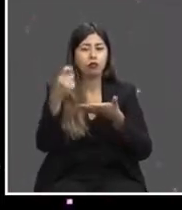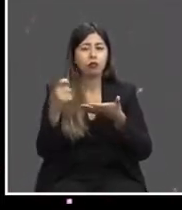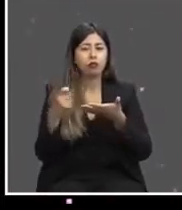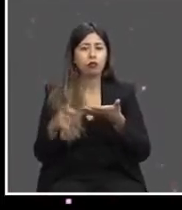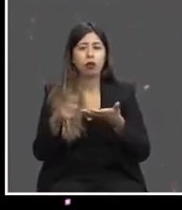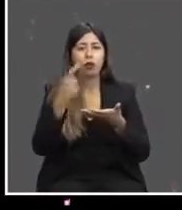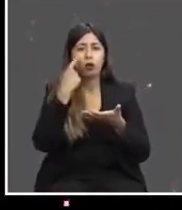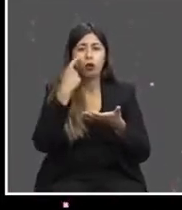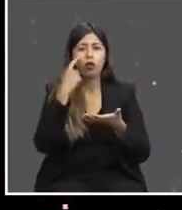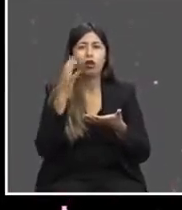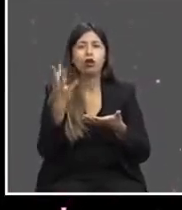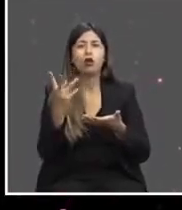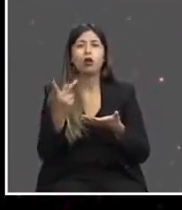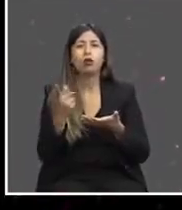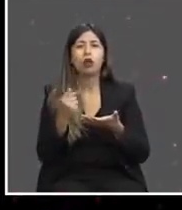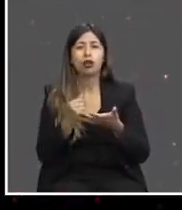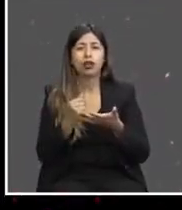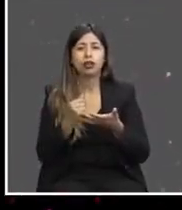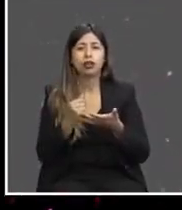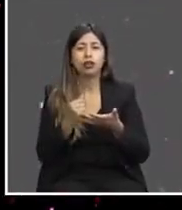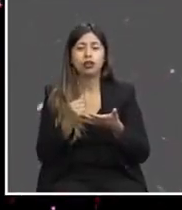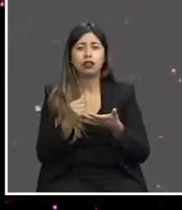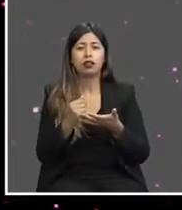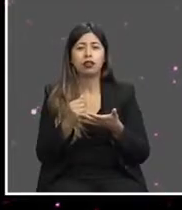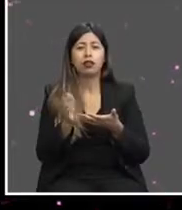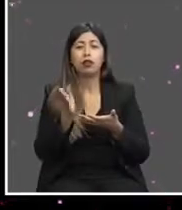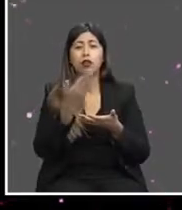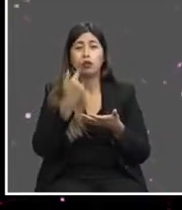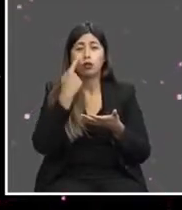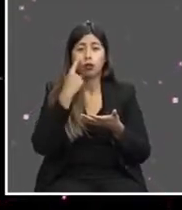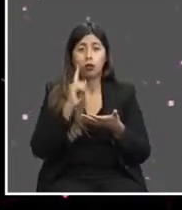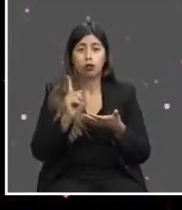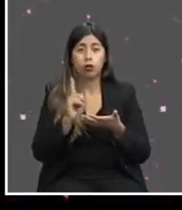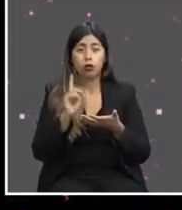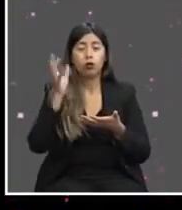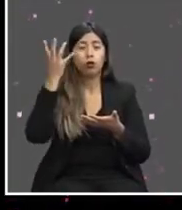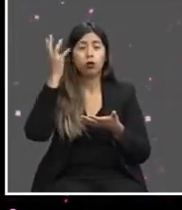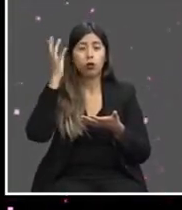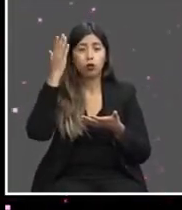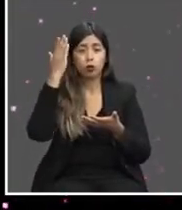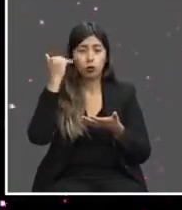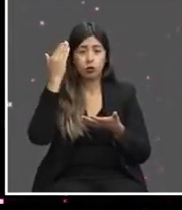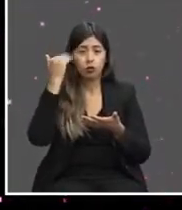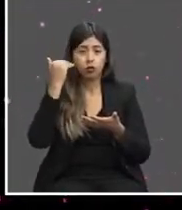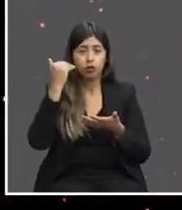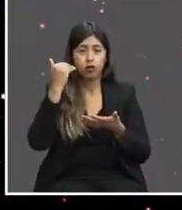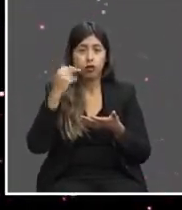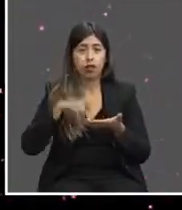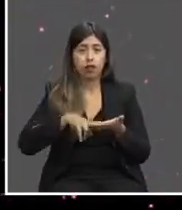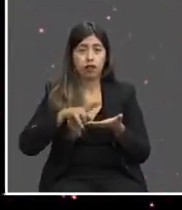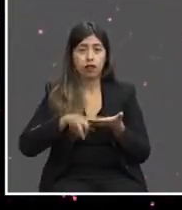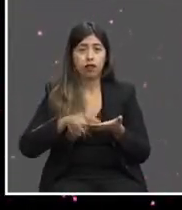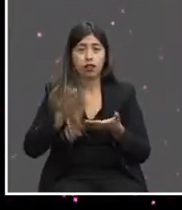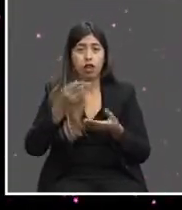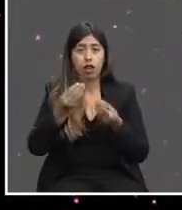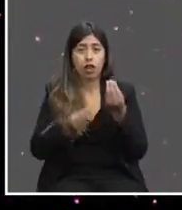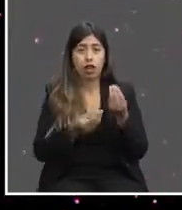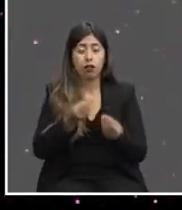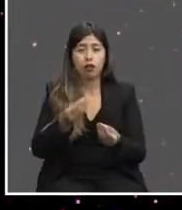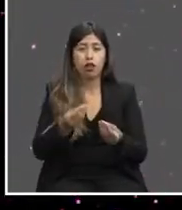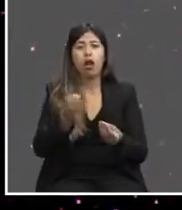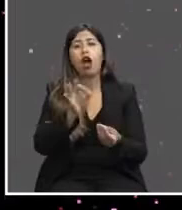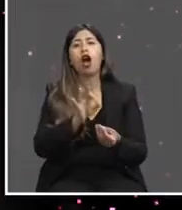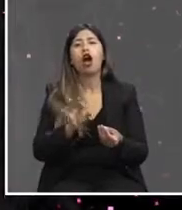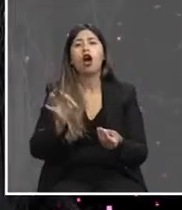acá hay un concepto muy importante. Cuando desconocemos, cuando ignoramos efectivamente qué es lo que está ocurriendo, o si